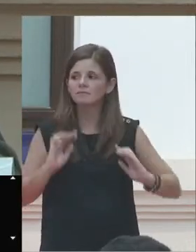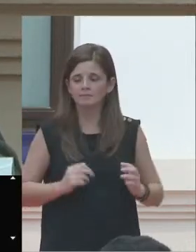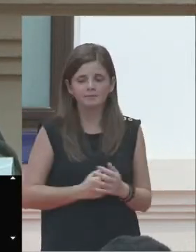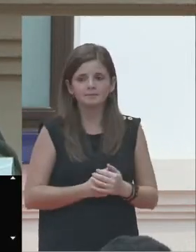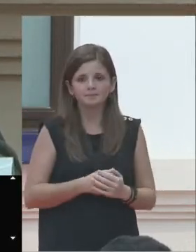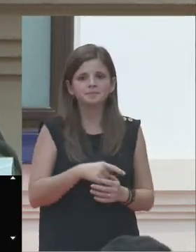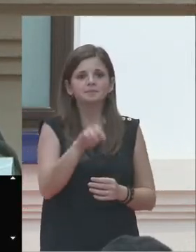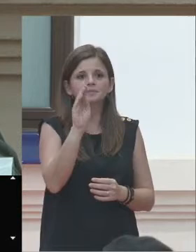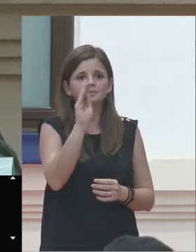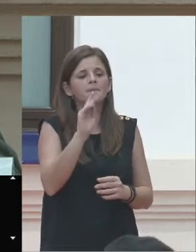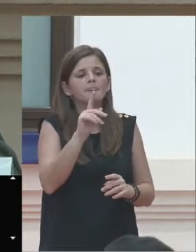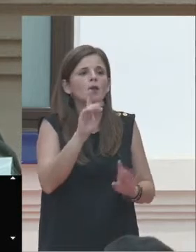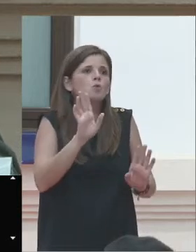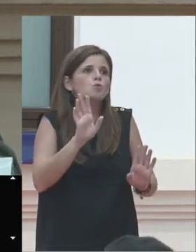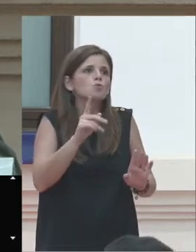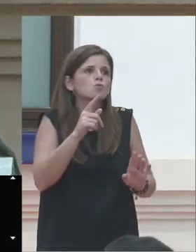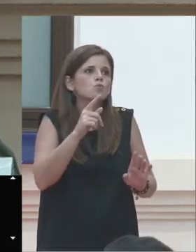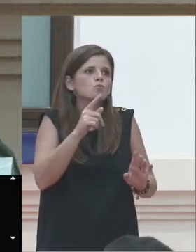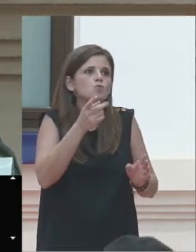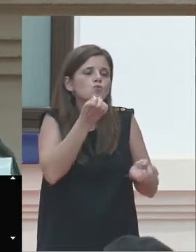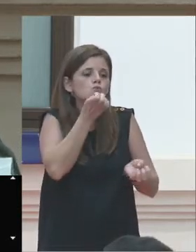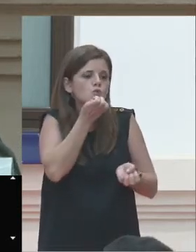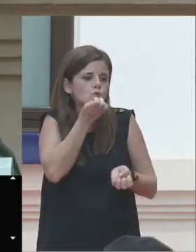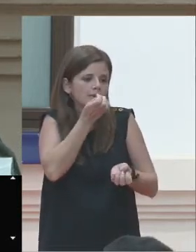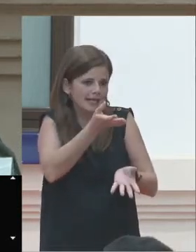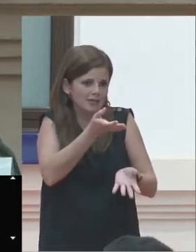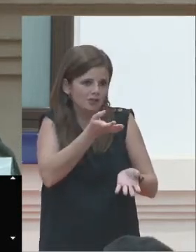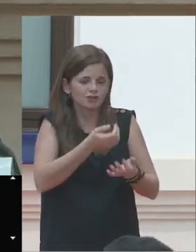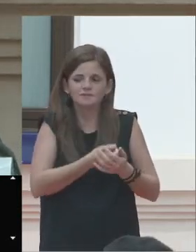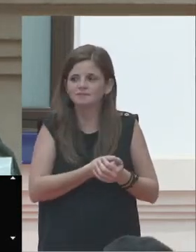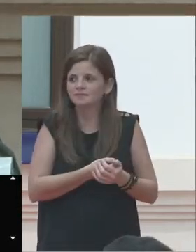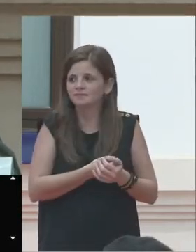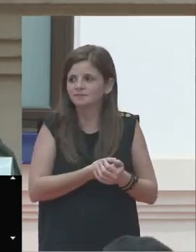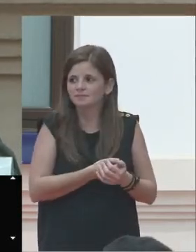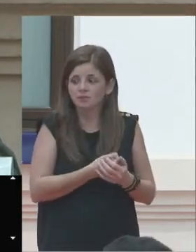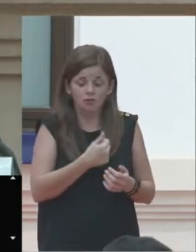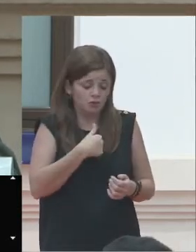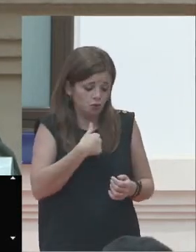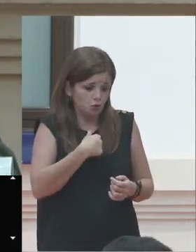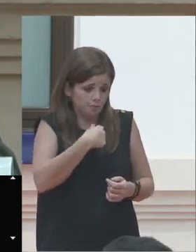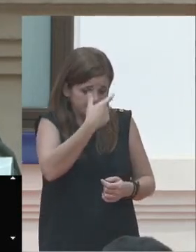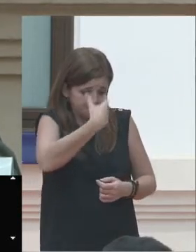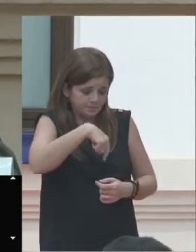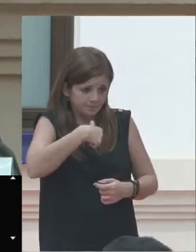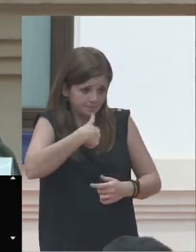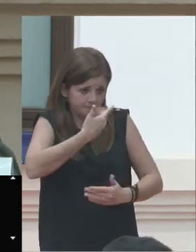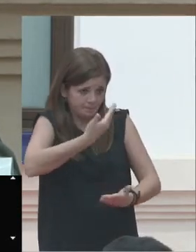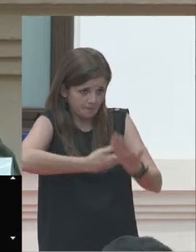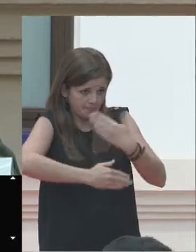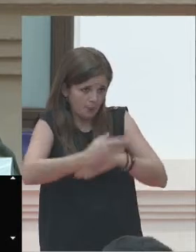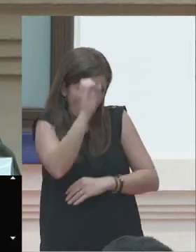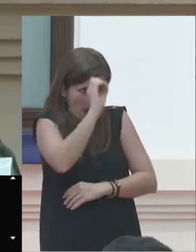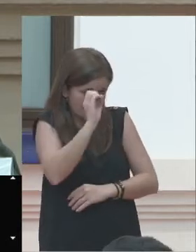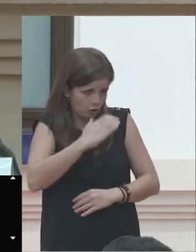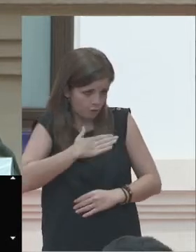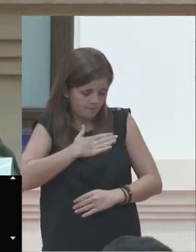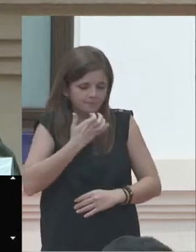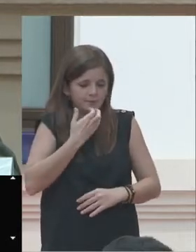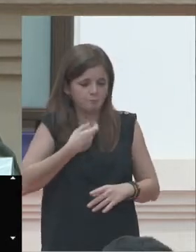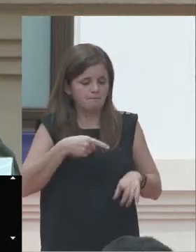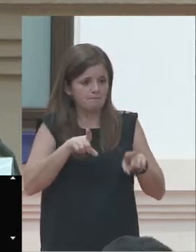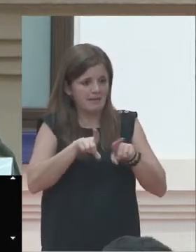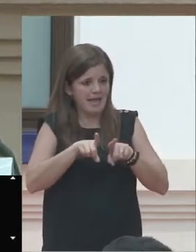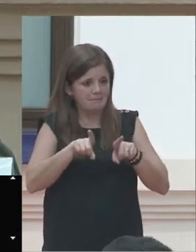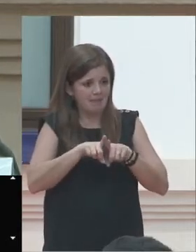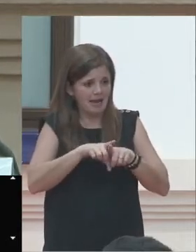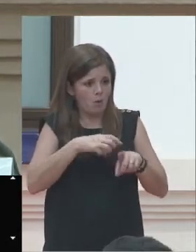No, es un comentario que es que no es por discapacidad. Bueno, desde mi punto de vista no, que por ejemplo mi hermana vive en